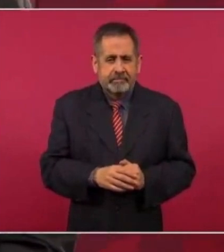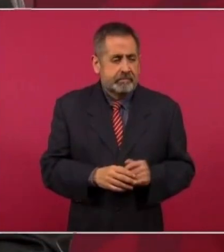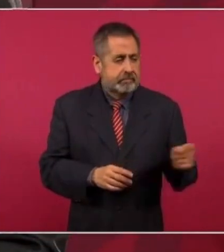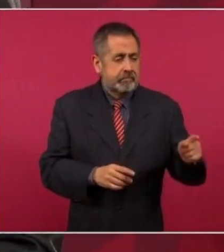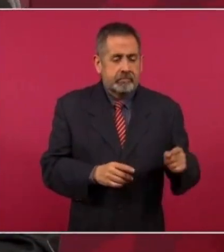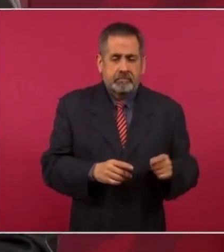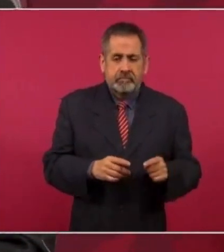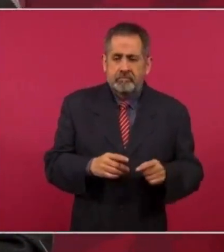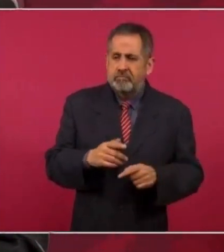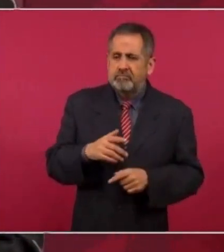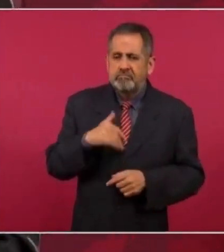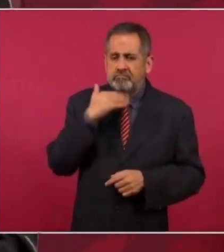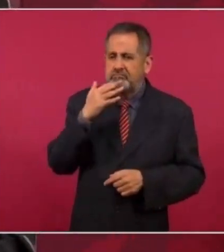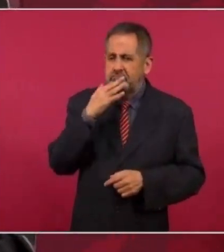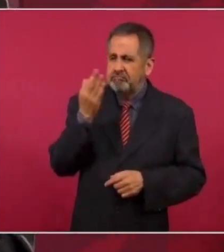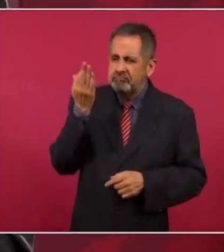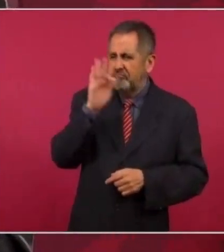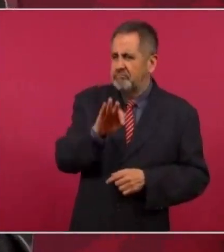defraudan